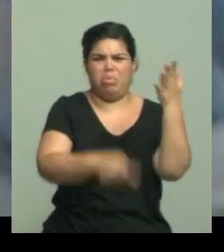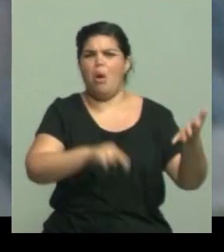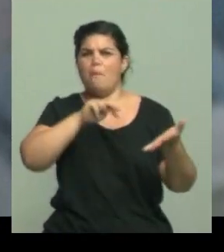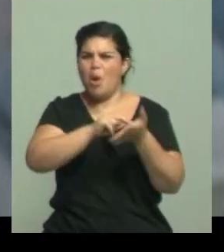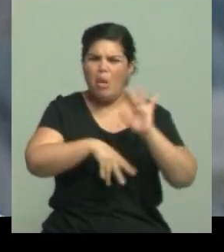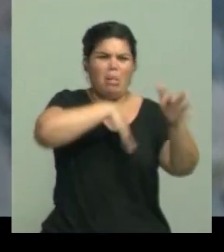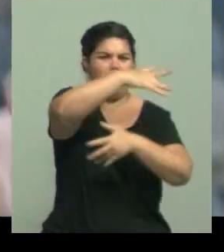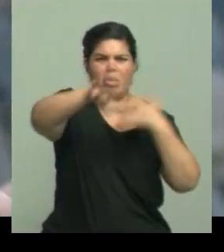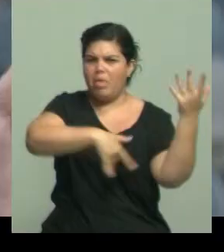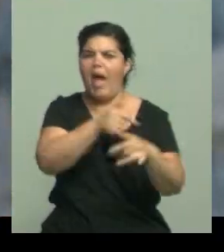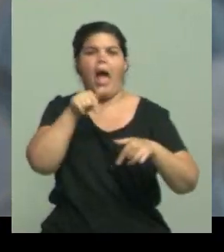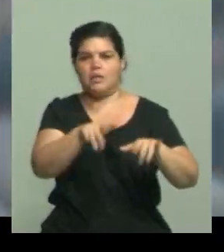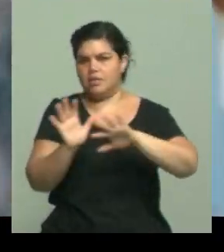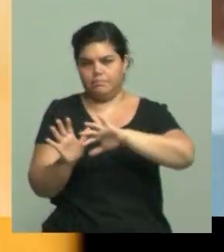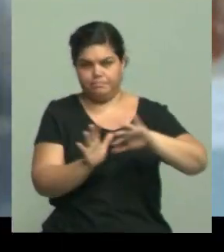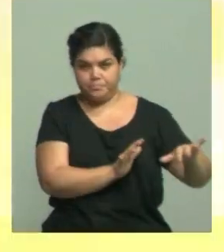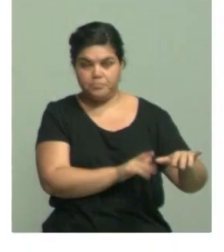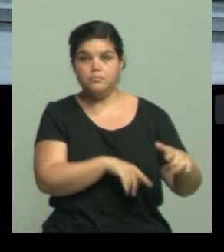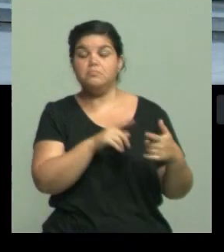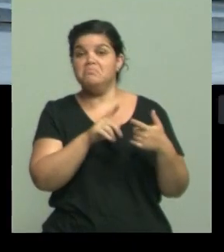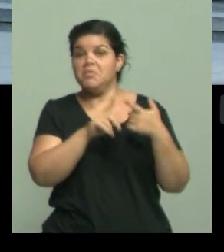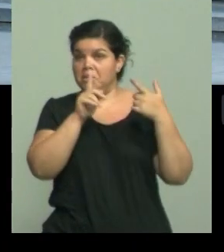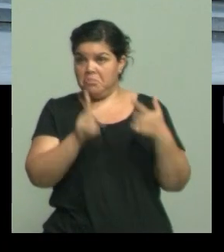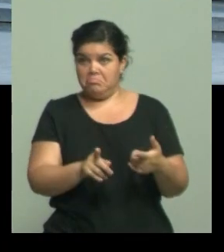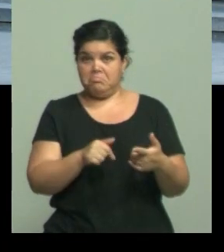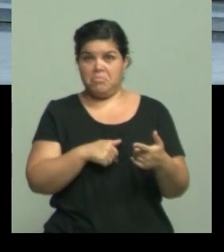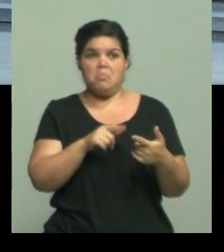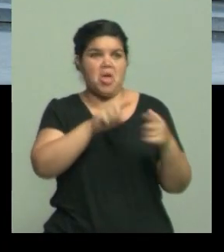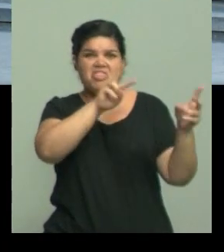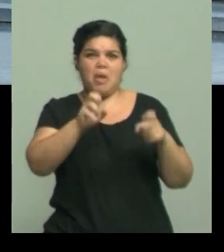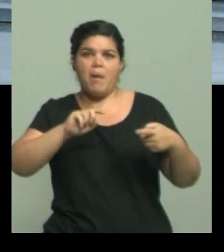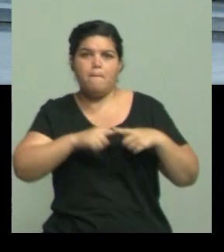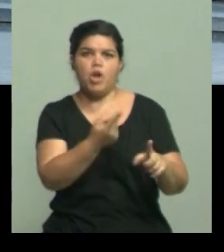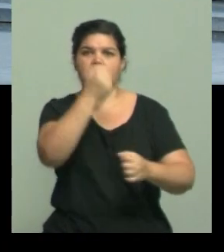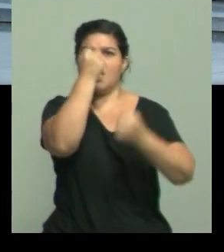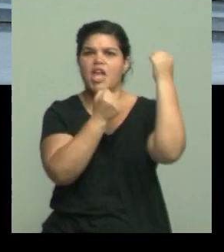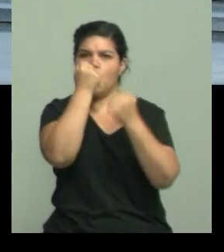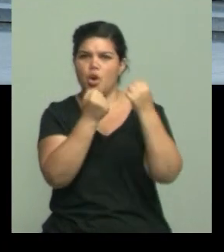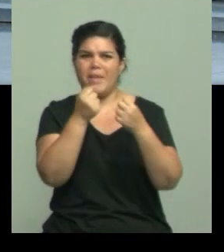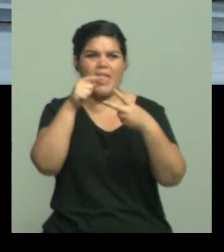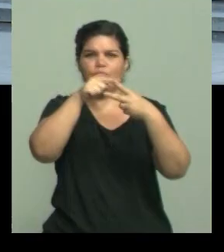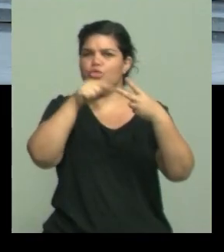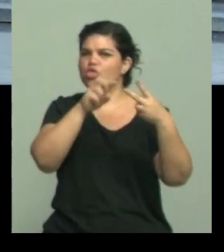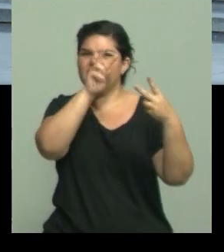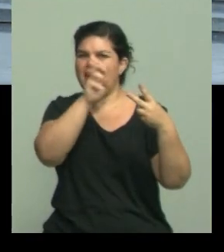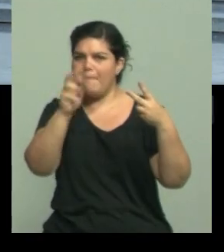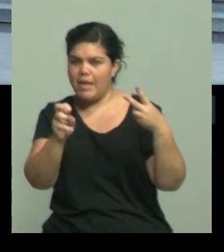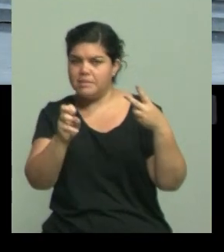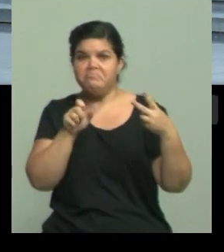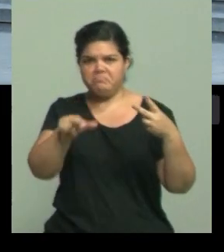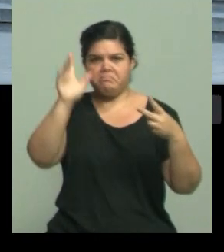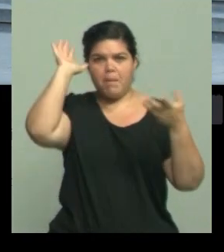Jacobo Vinograd, no sé si te acordás, por ejemplo, por nombrar. Tipo, bueno, pero en este caso, y se hablaba de política y de economía, y encima sabía de